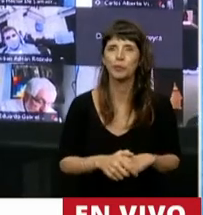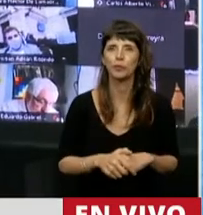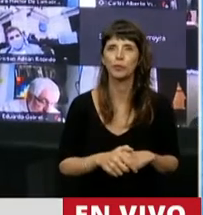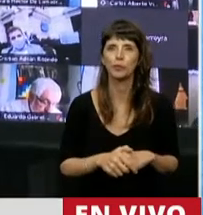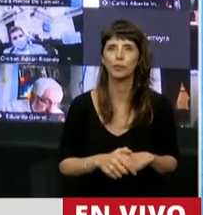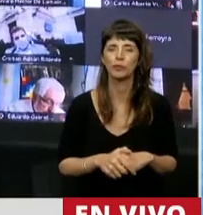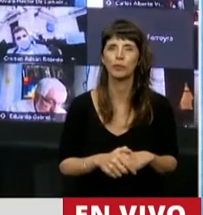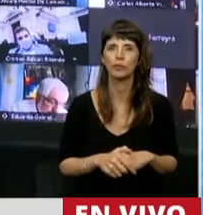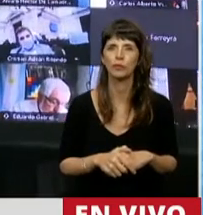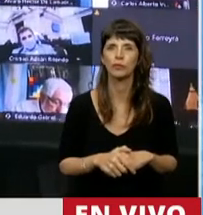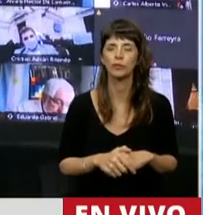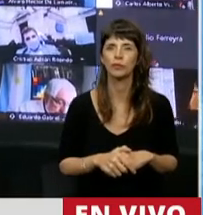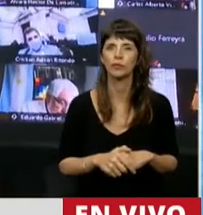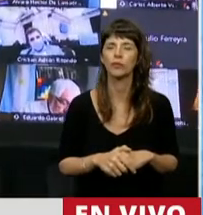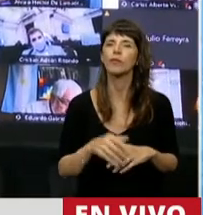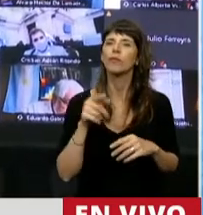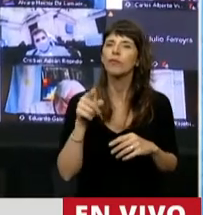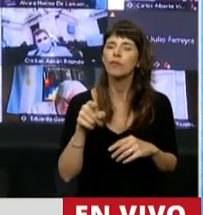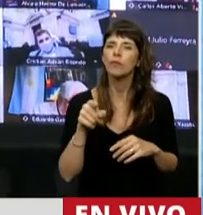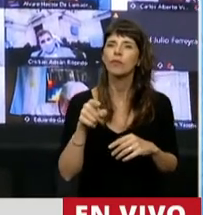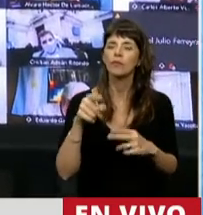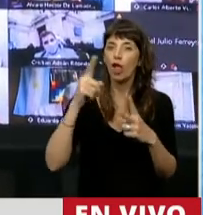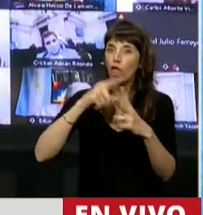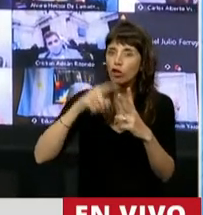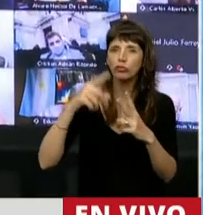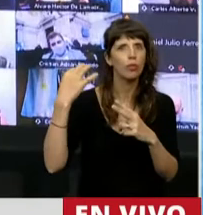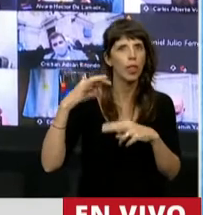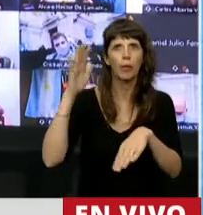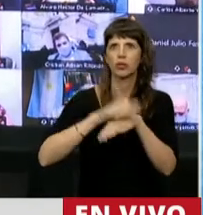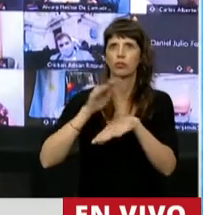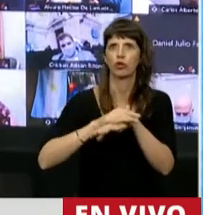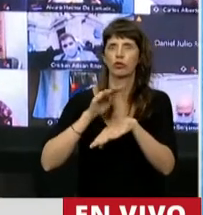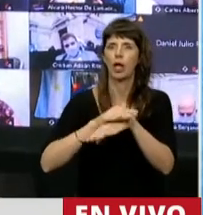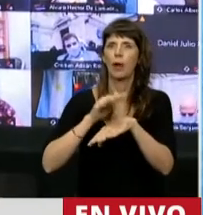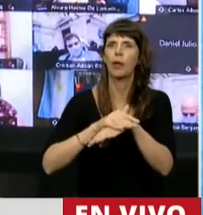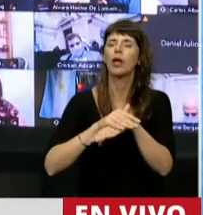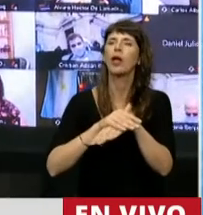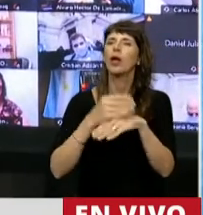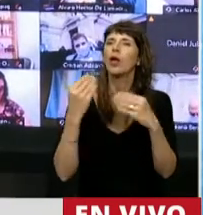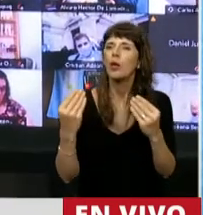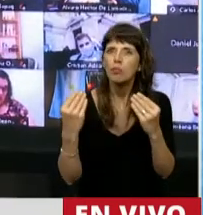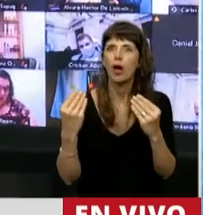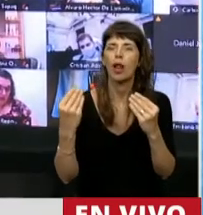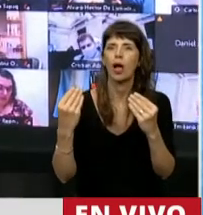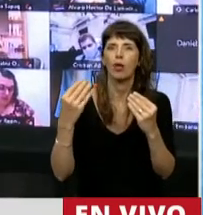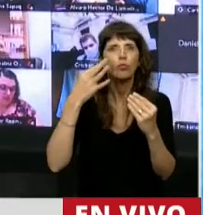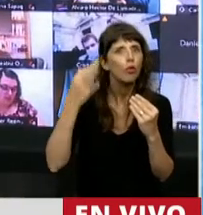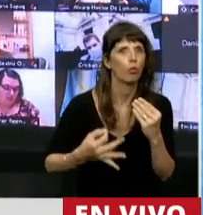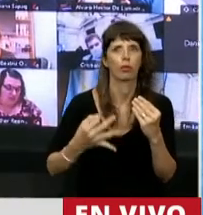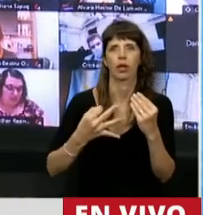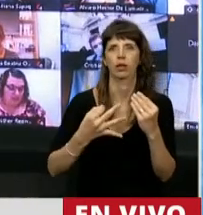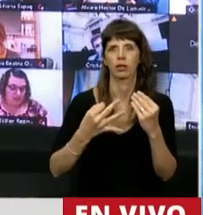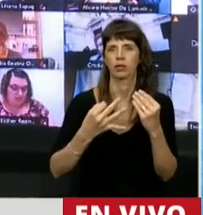que puedan llevar adelante las herramientas y el peso que la ley le otorga a cada uno de ellos